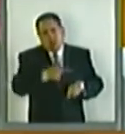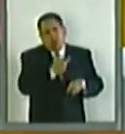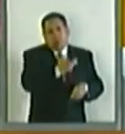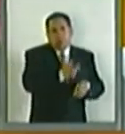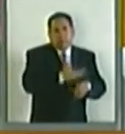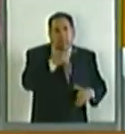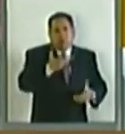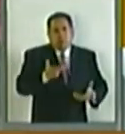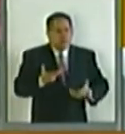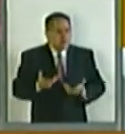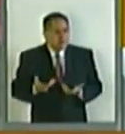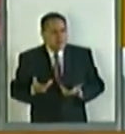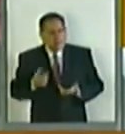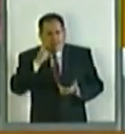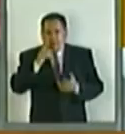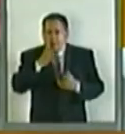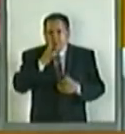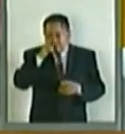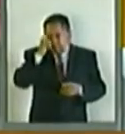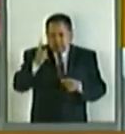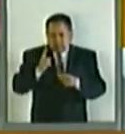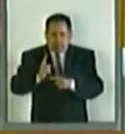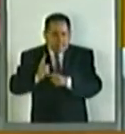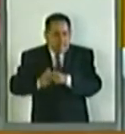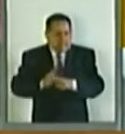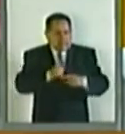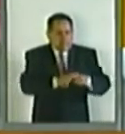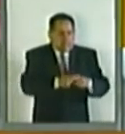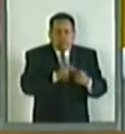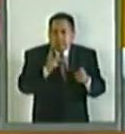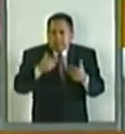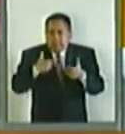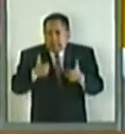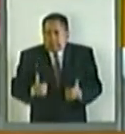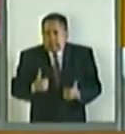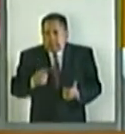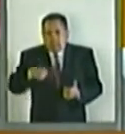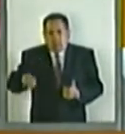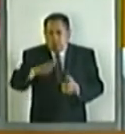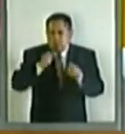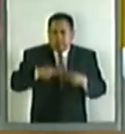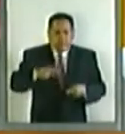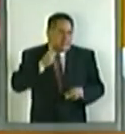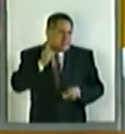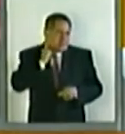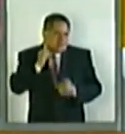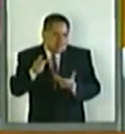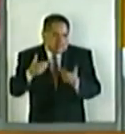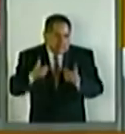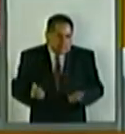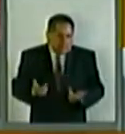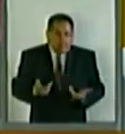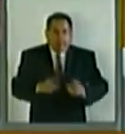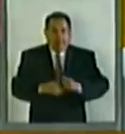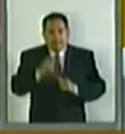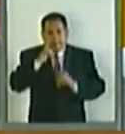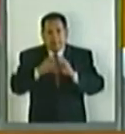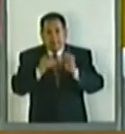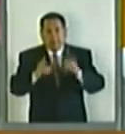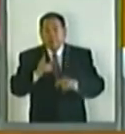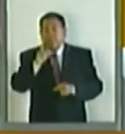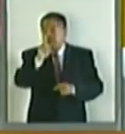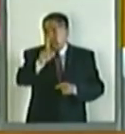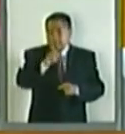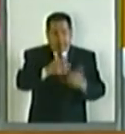eléctrica. Es una ecuación básica que deberían de entender muchos de los legisladores. Y por cierto, un